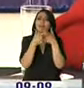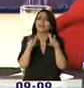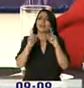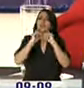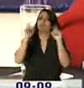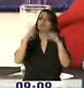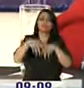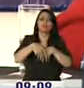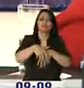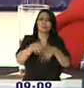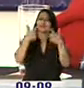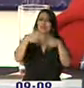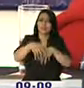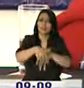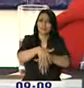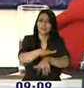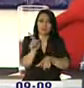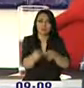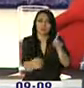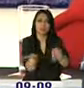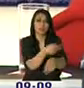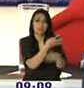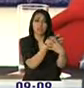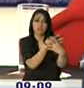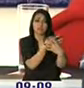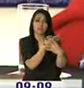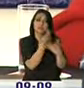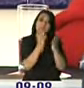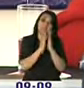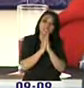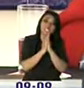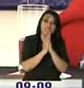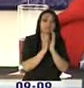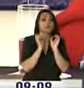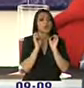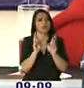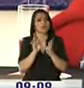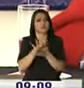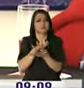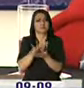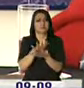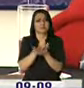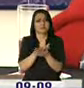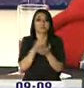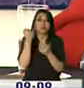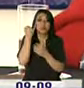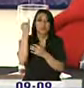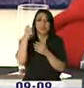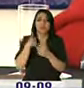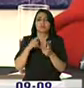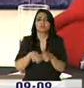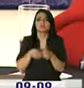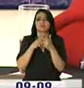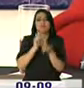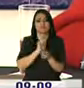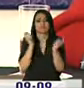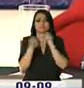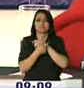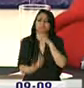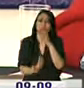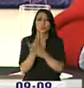la libertad de manifestarse libremente. La idea es comenzar una nueva era, la idea es